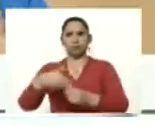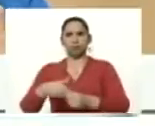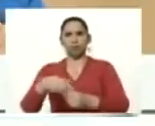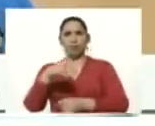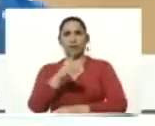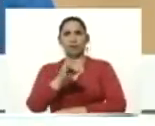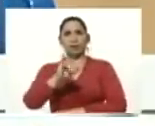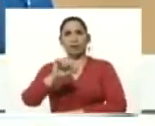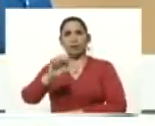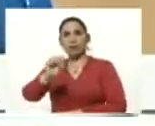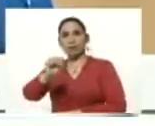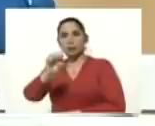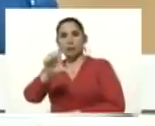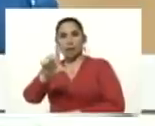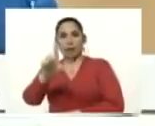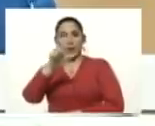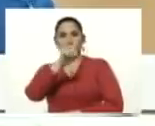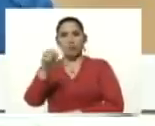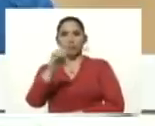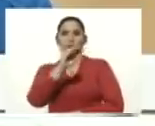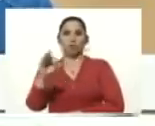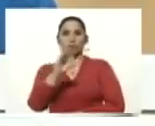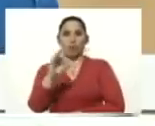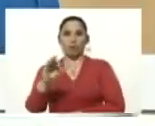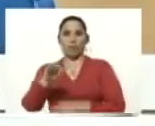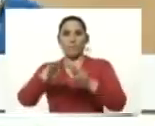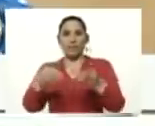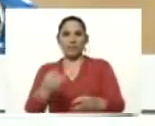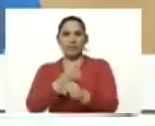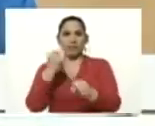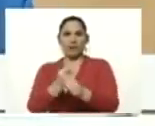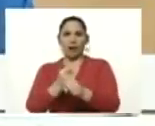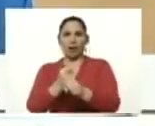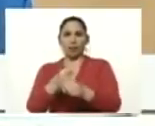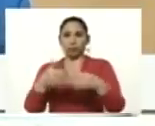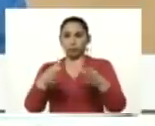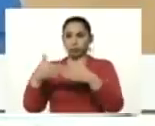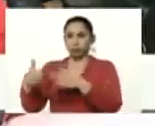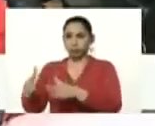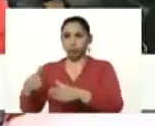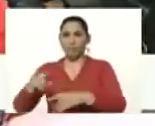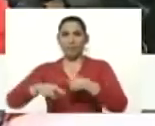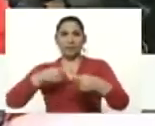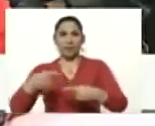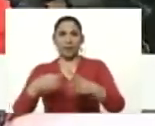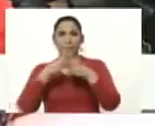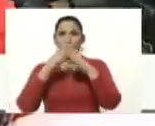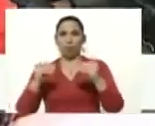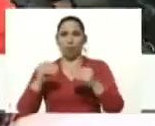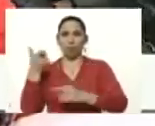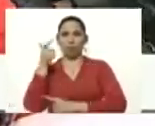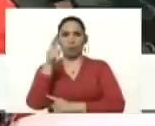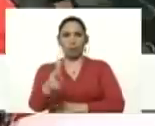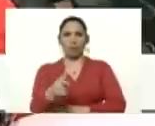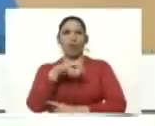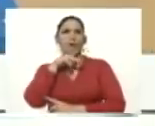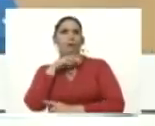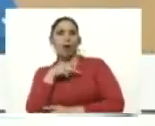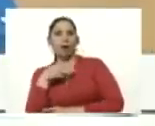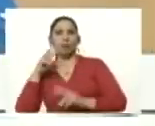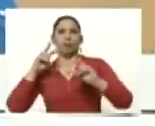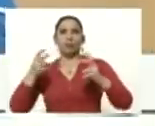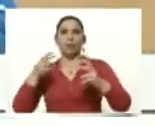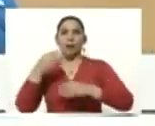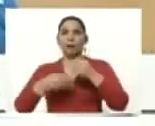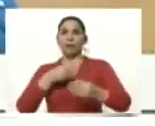diésel 100%. Y la mesa de trabajo se instala mañana con todo el transporte público del país para ir hablando del tema. Y hacerle